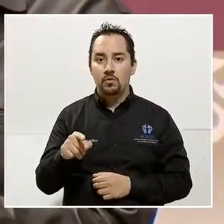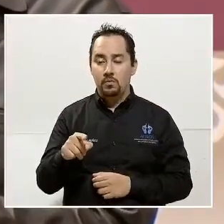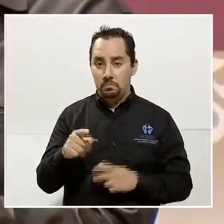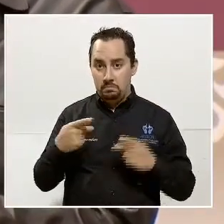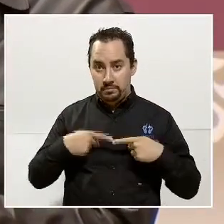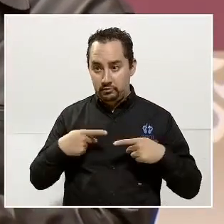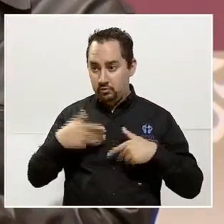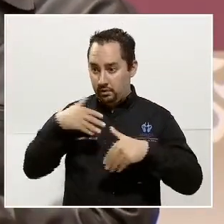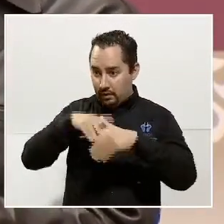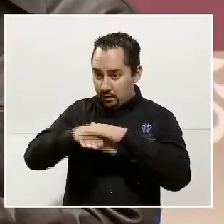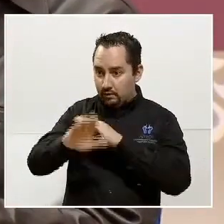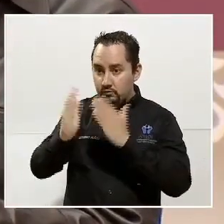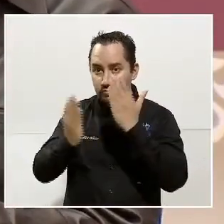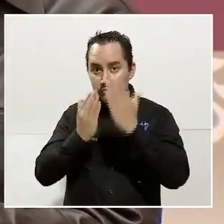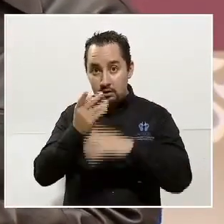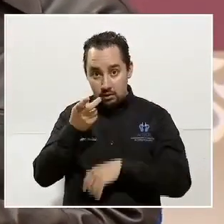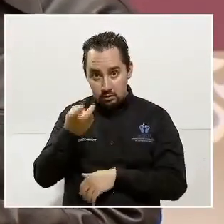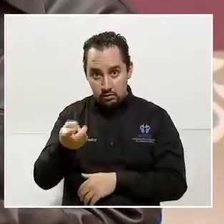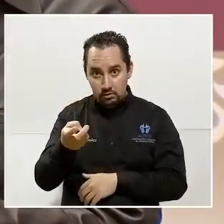oficiales